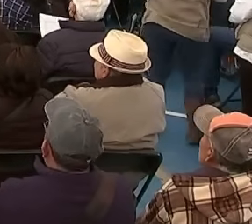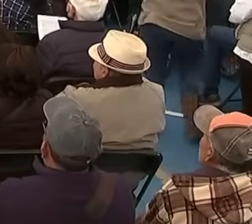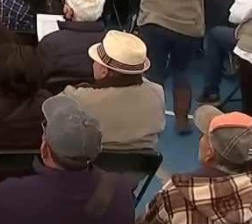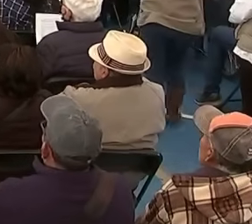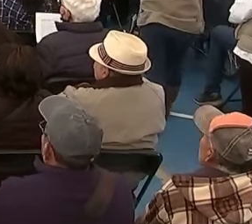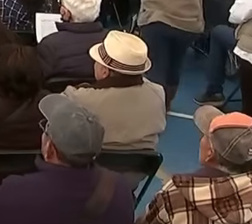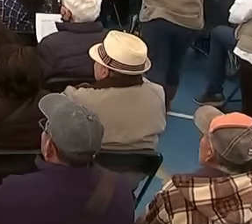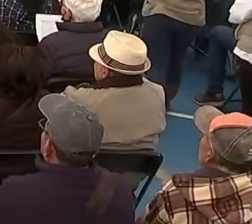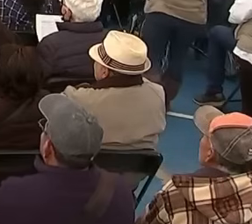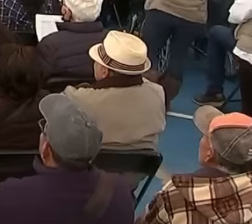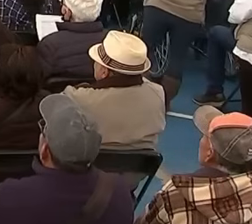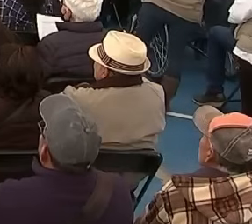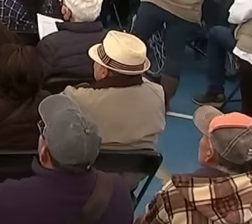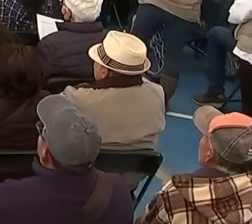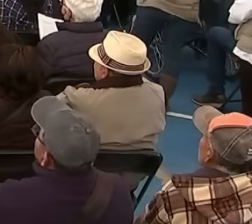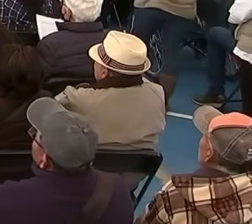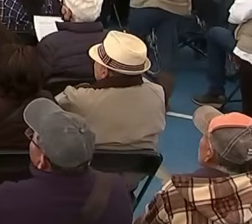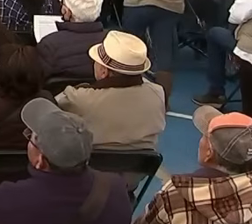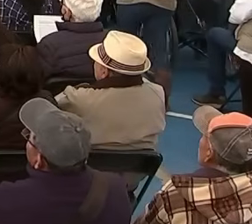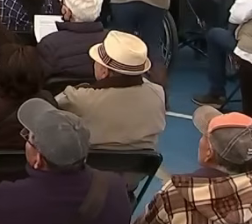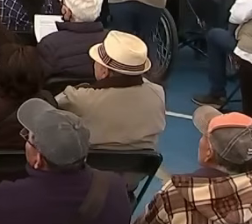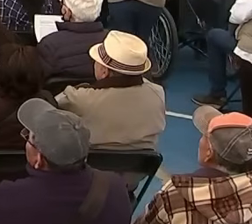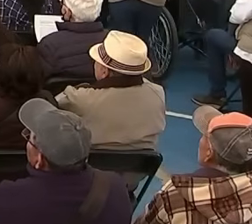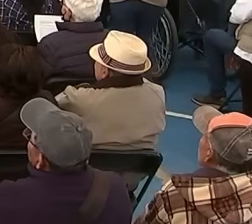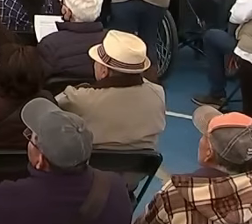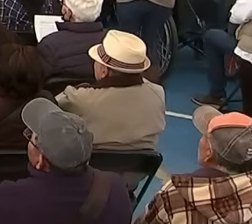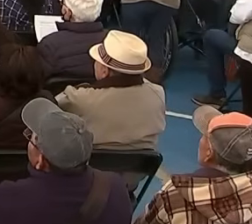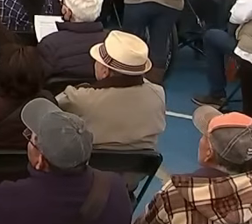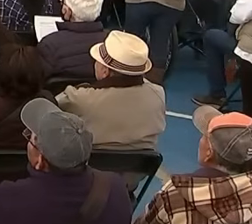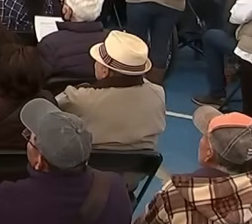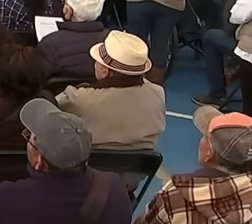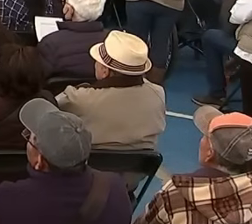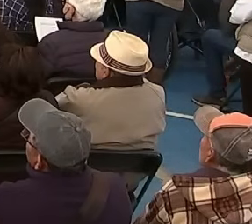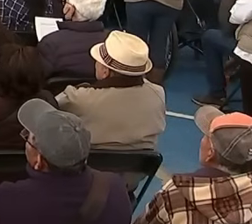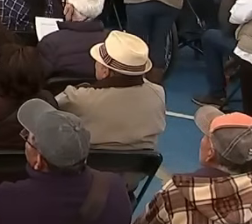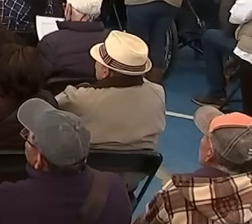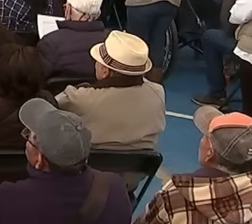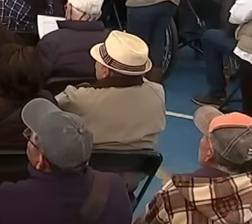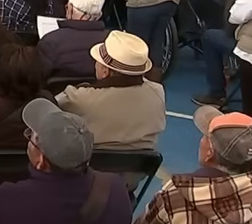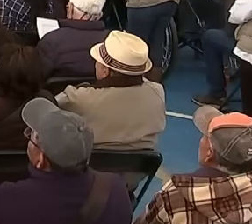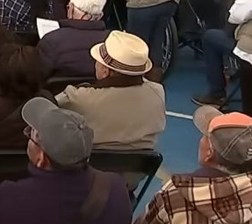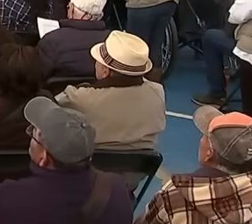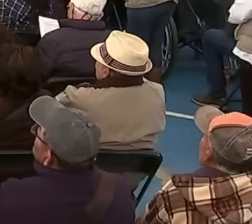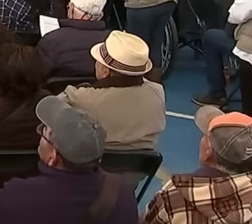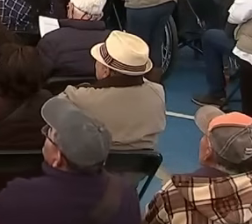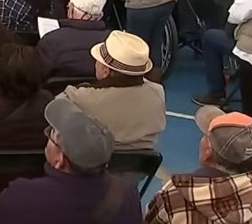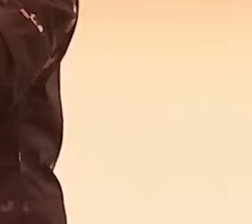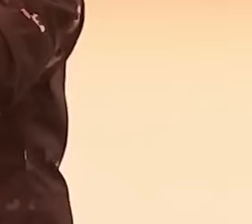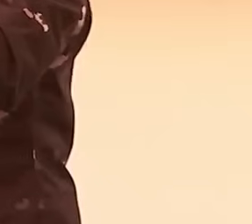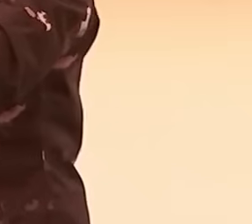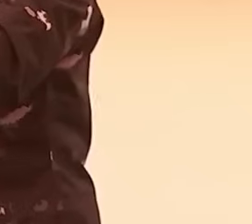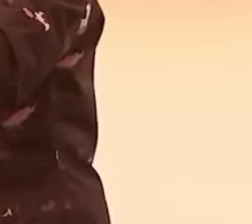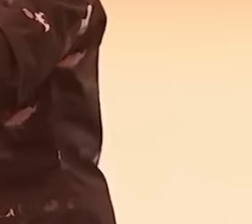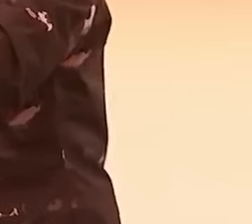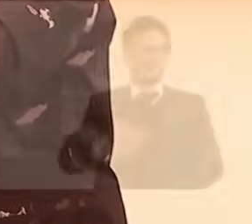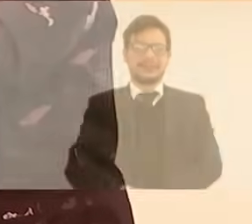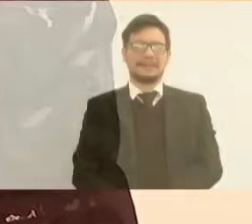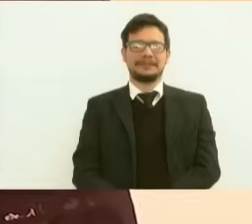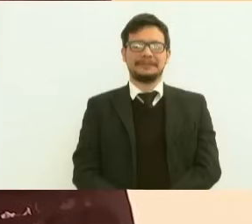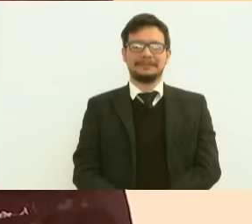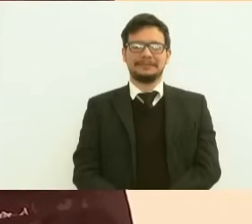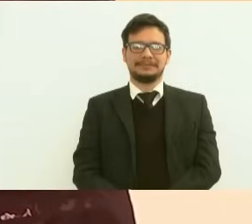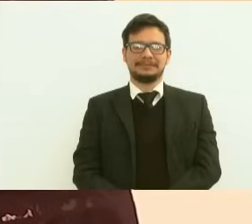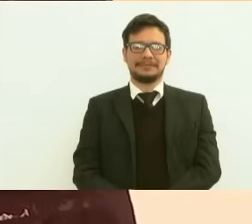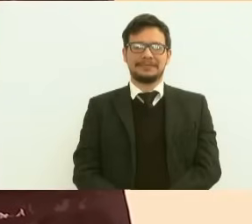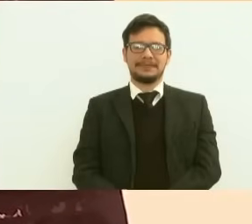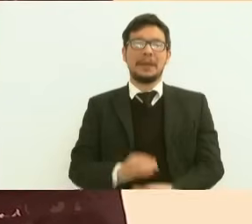Gobierno Federal. Muy buenos días tengan todas y todos ustedes. Muchas